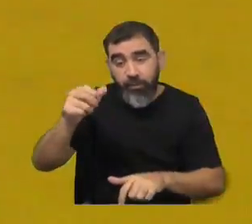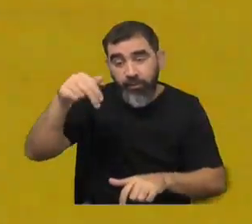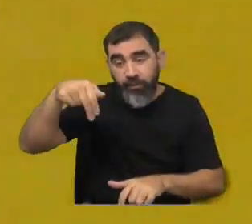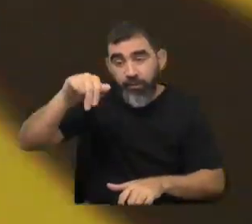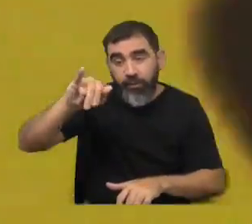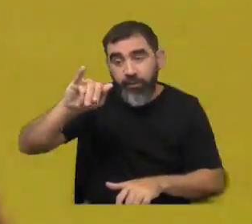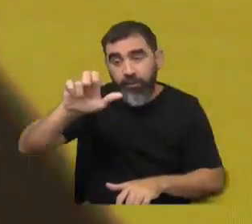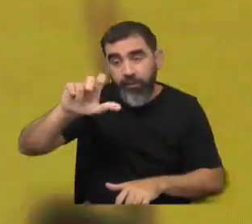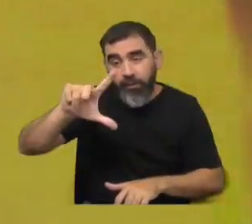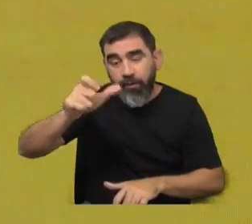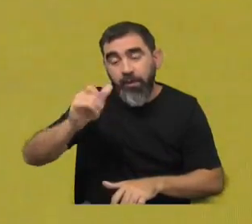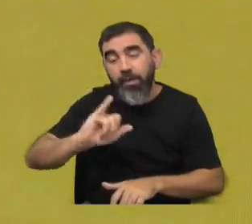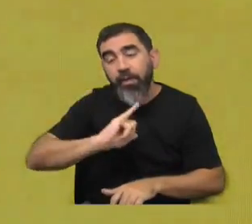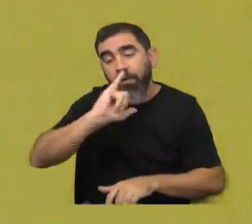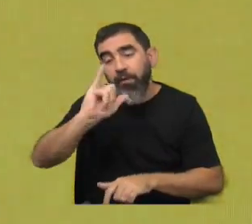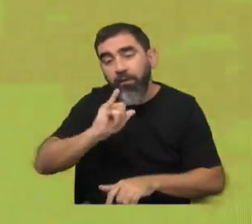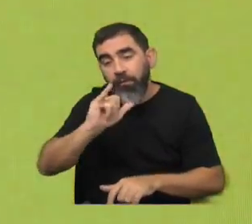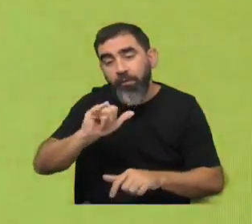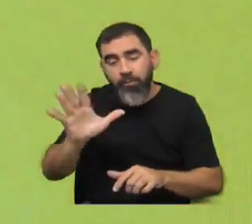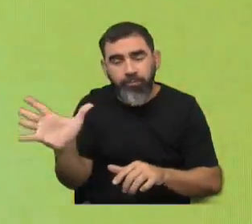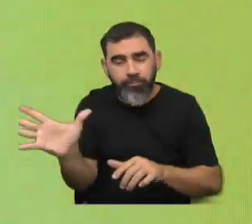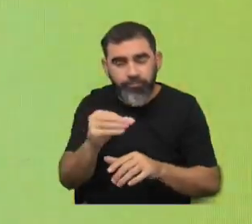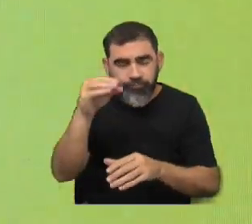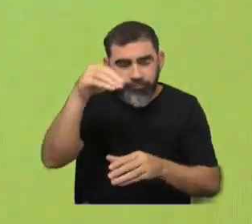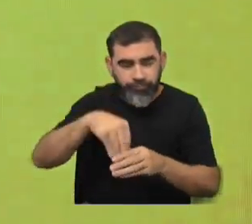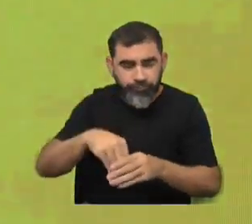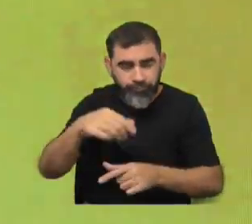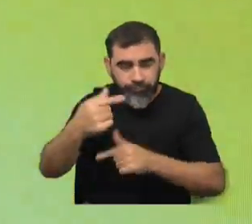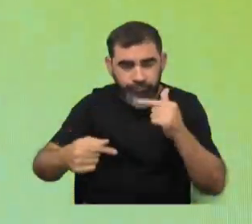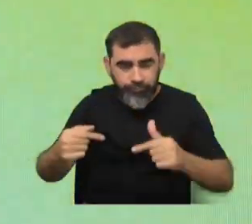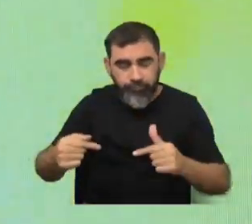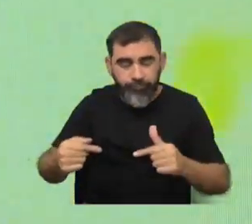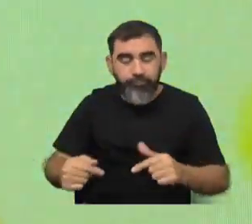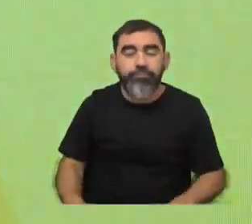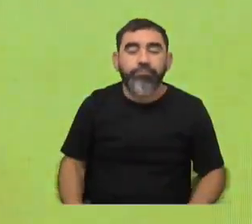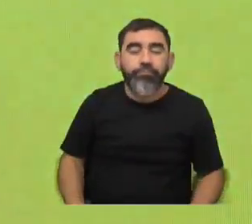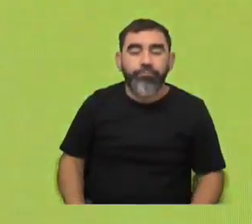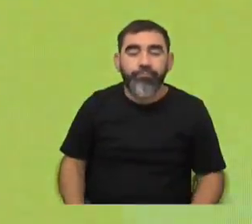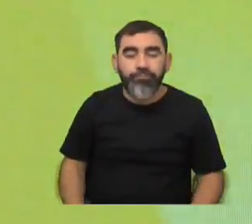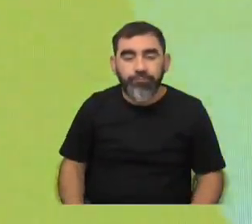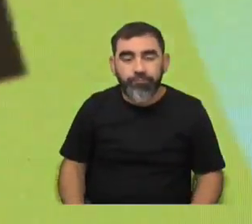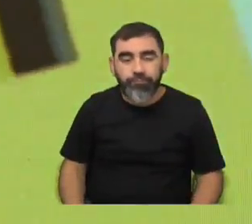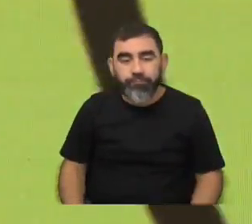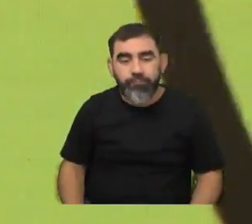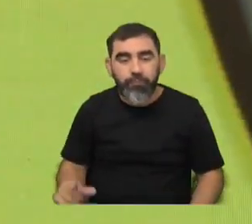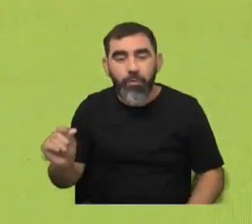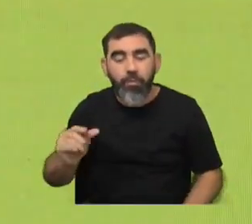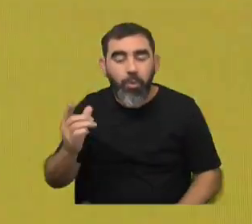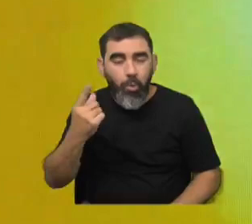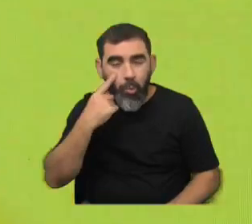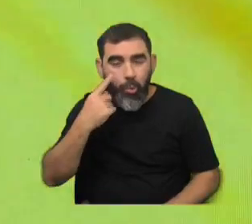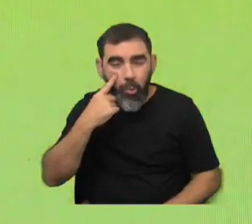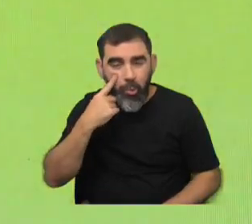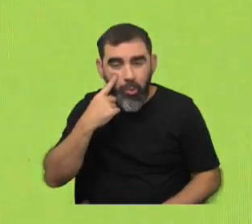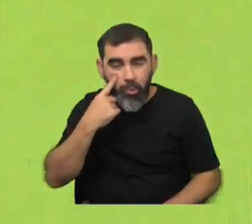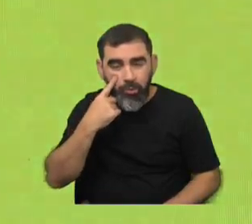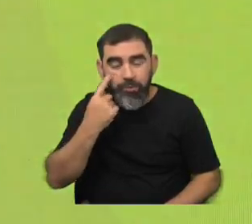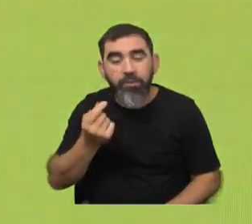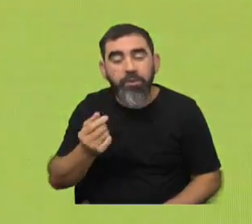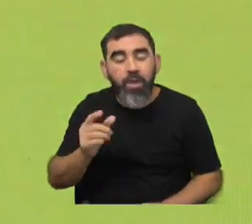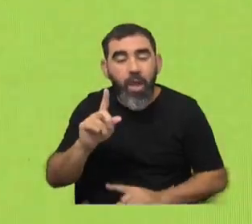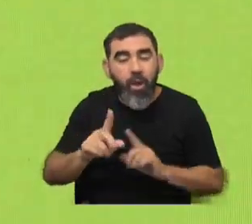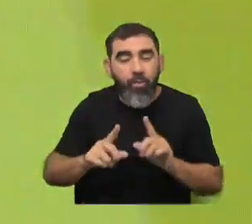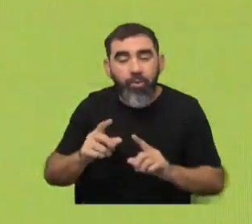informe que tiene un poco de todo esto y nos mete en algo que tenemos poco presente, sin embargo está en la base de todo, ¿no?